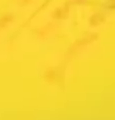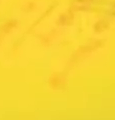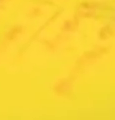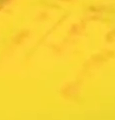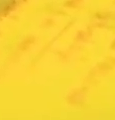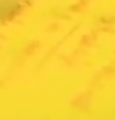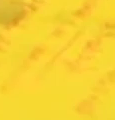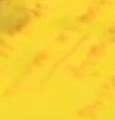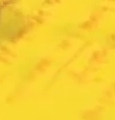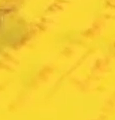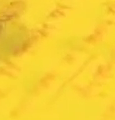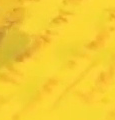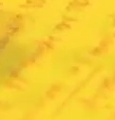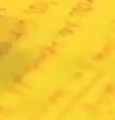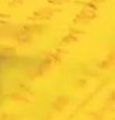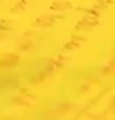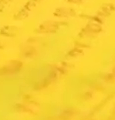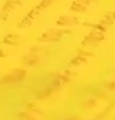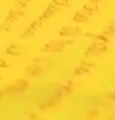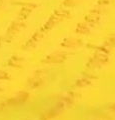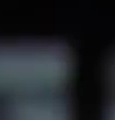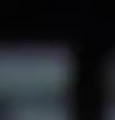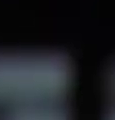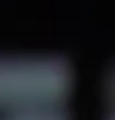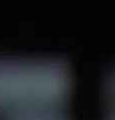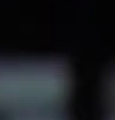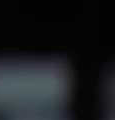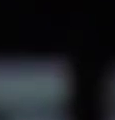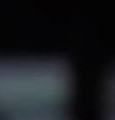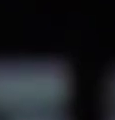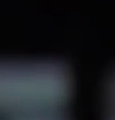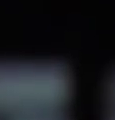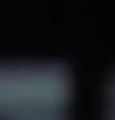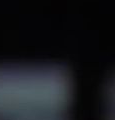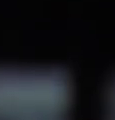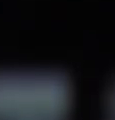es precisamente hasta el año 2009 que